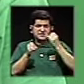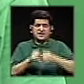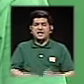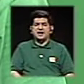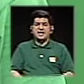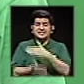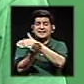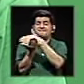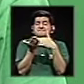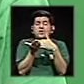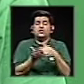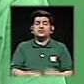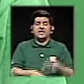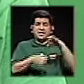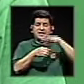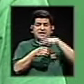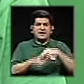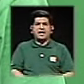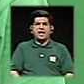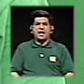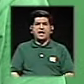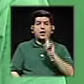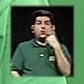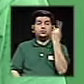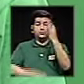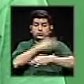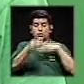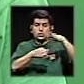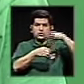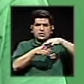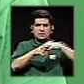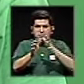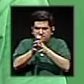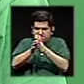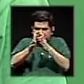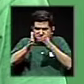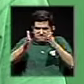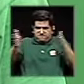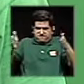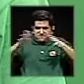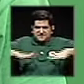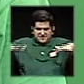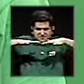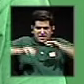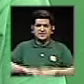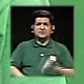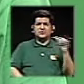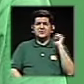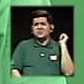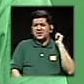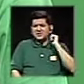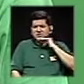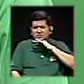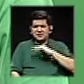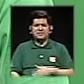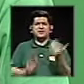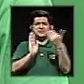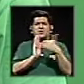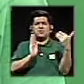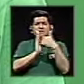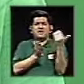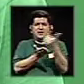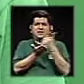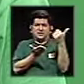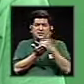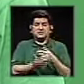agrícola por expansión de monocultivos al mismo tiempo esto conlleva la contaminación o el desgaste de los recursos